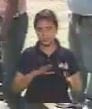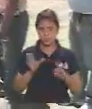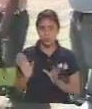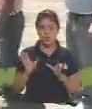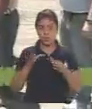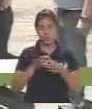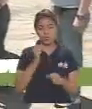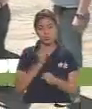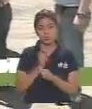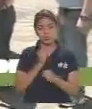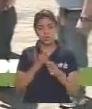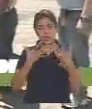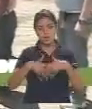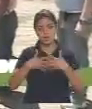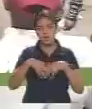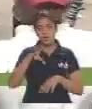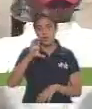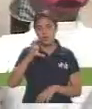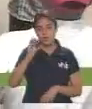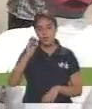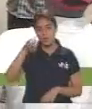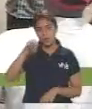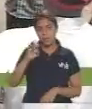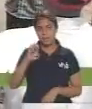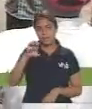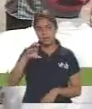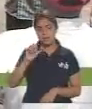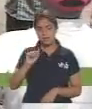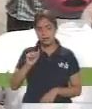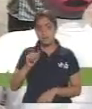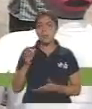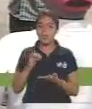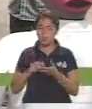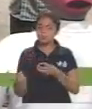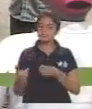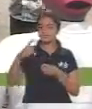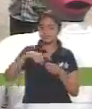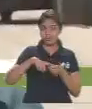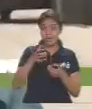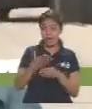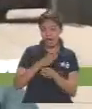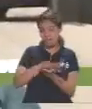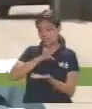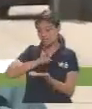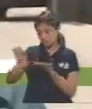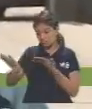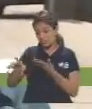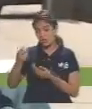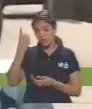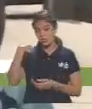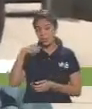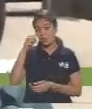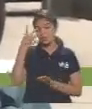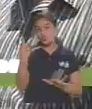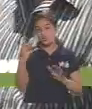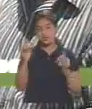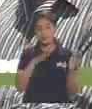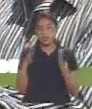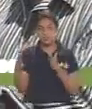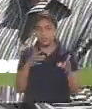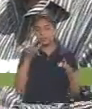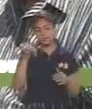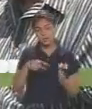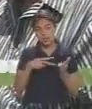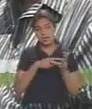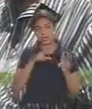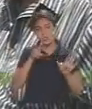Un grupo de trabajadores de la empresa Comeca fueron nuevamente contratados luego de haber sido despedidos el pasado 9 de marzo del